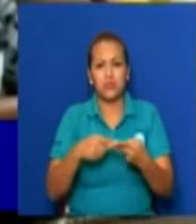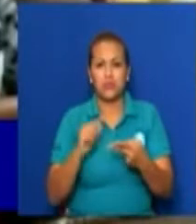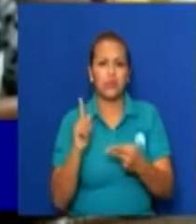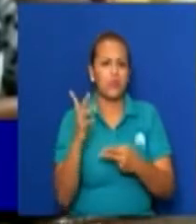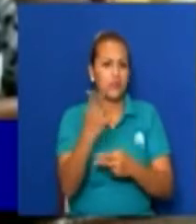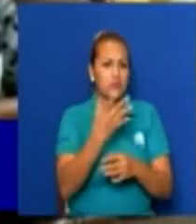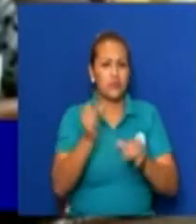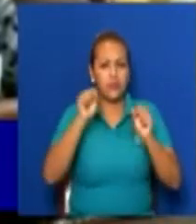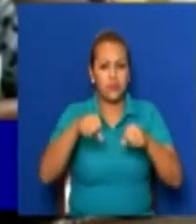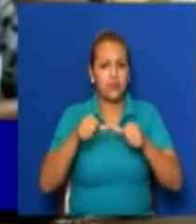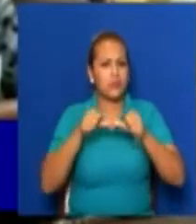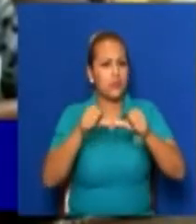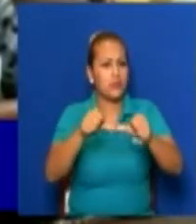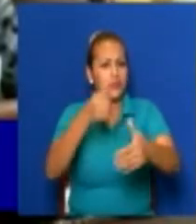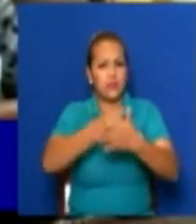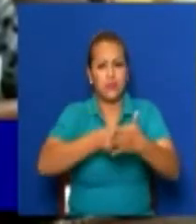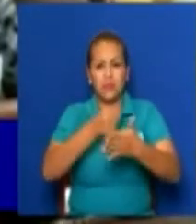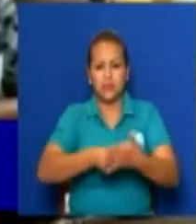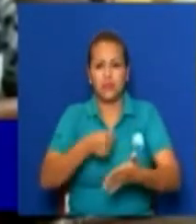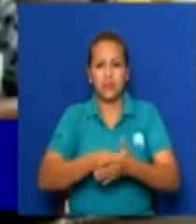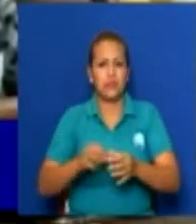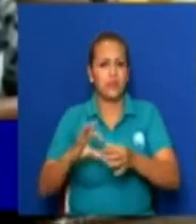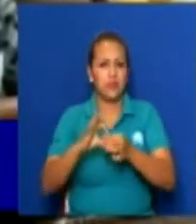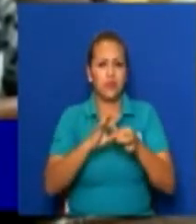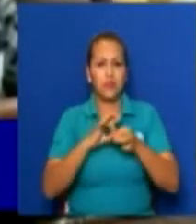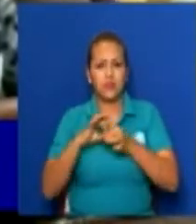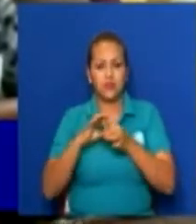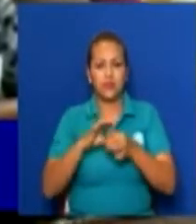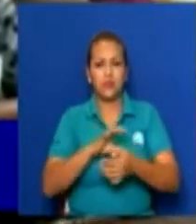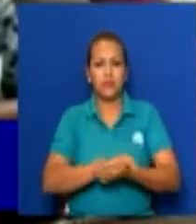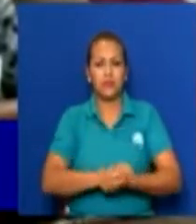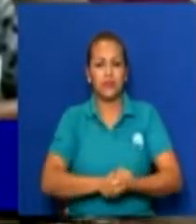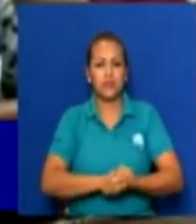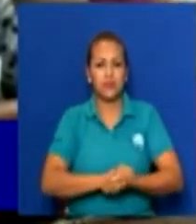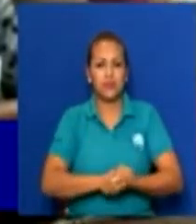vamos avanzando juntos. Y